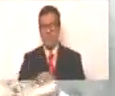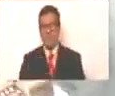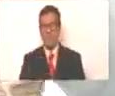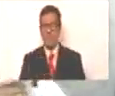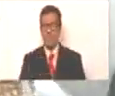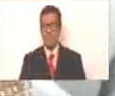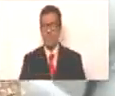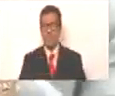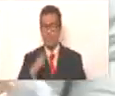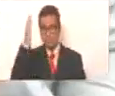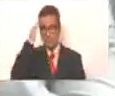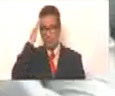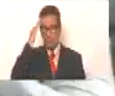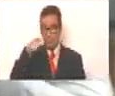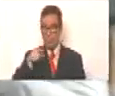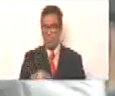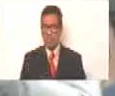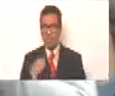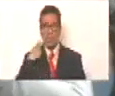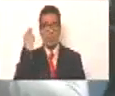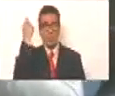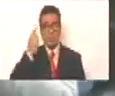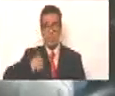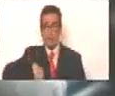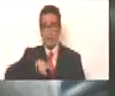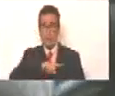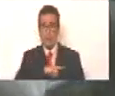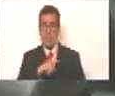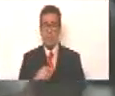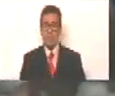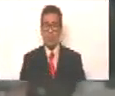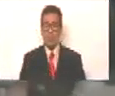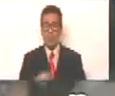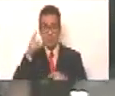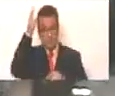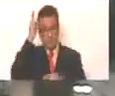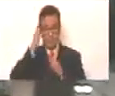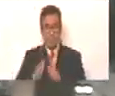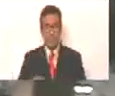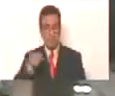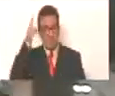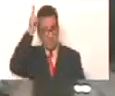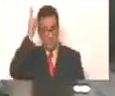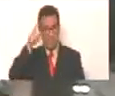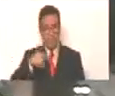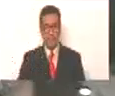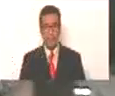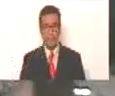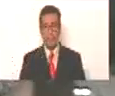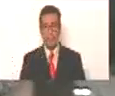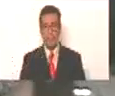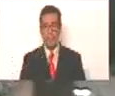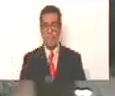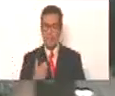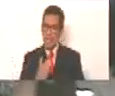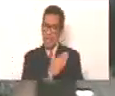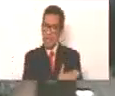Reconoció el heroísmo de nuestros guerreros y guerreras indígenas. Antes de ser